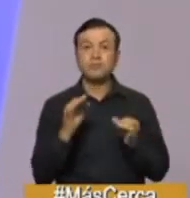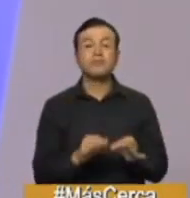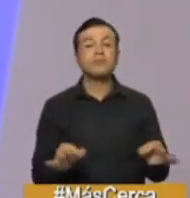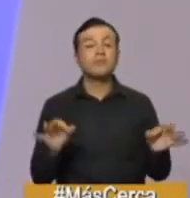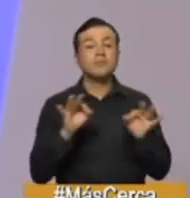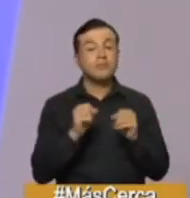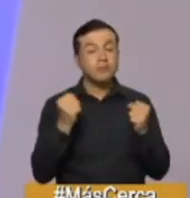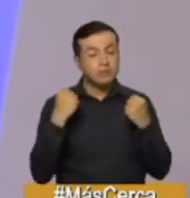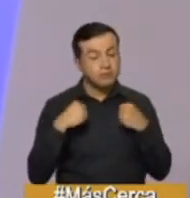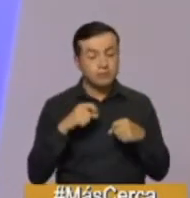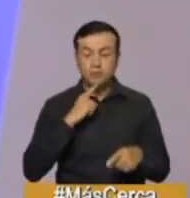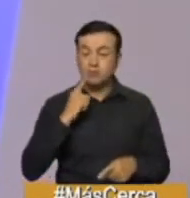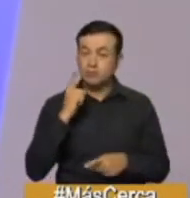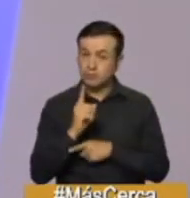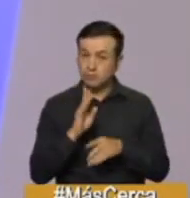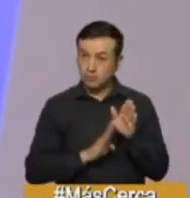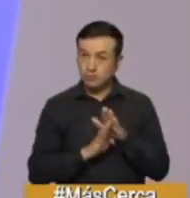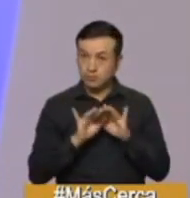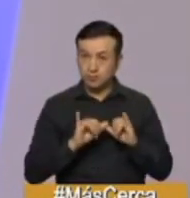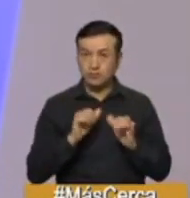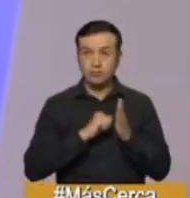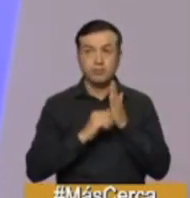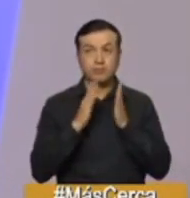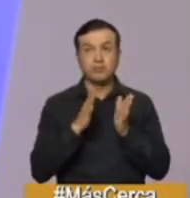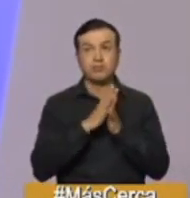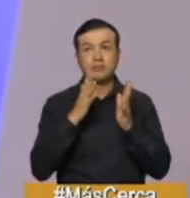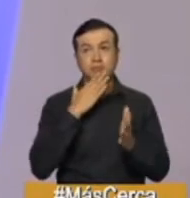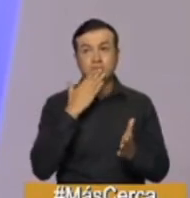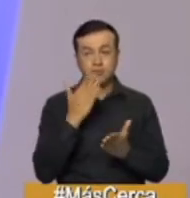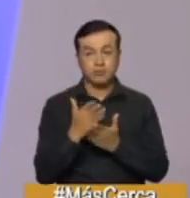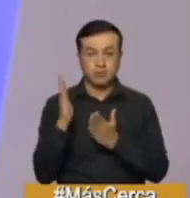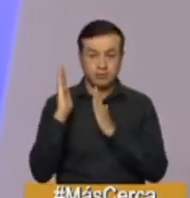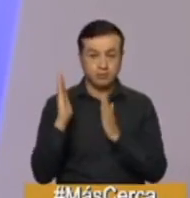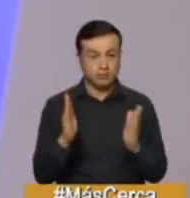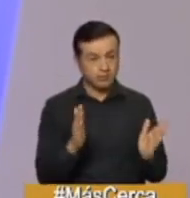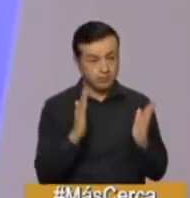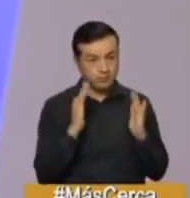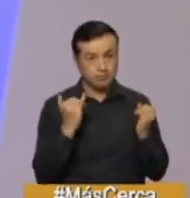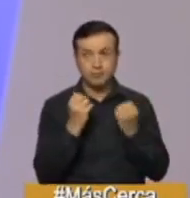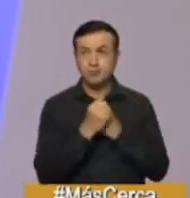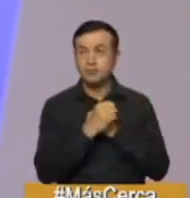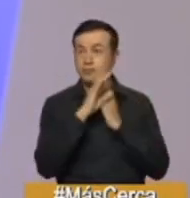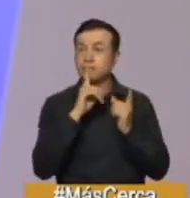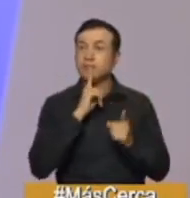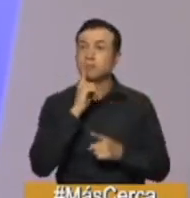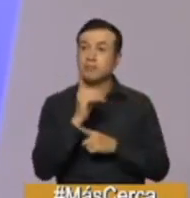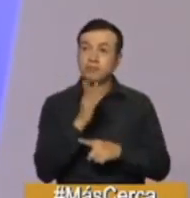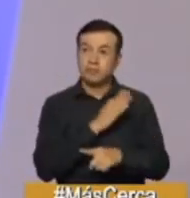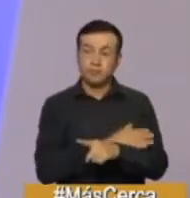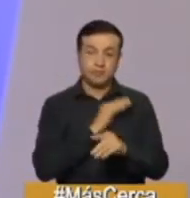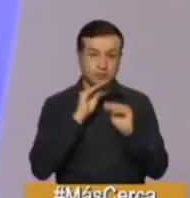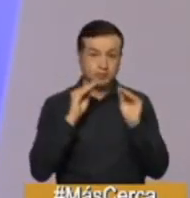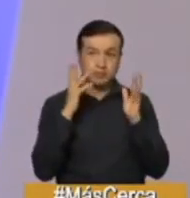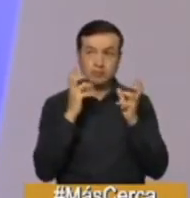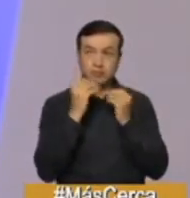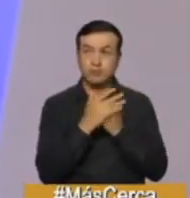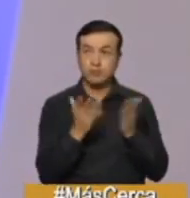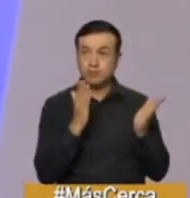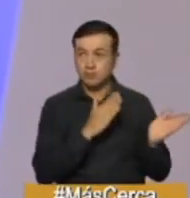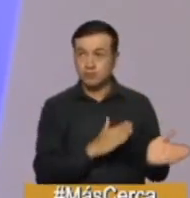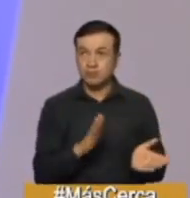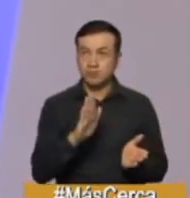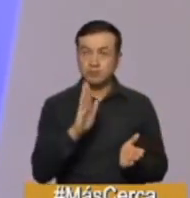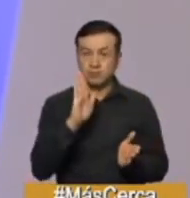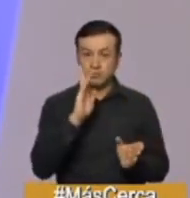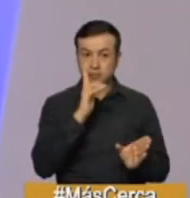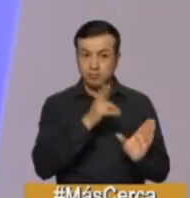unir esfuerzos para salir adelante señor ministra muchísimas gracias por acompañarnos en esta mañana y antes de irnos yo quiero hablar sobre usted